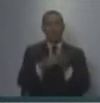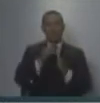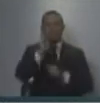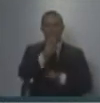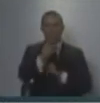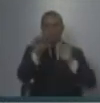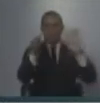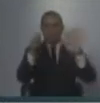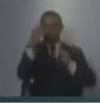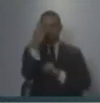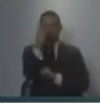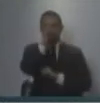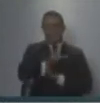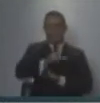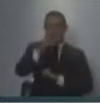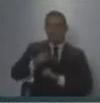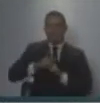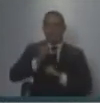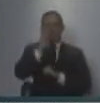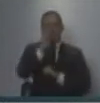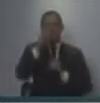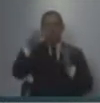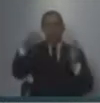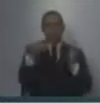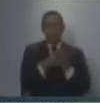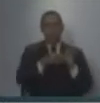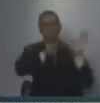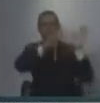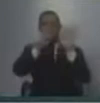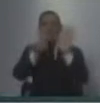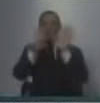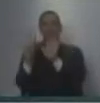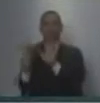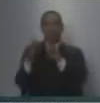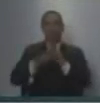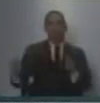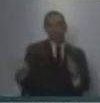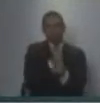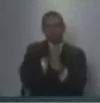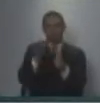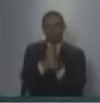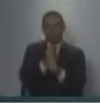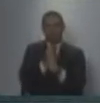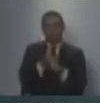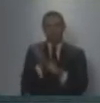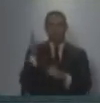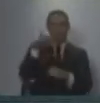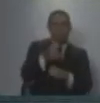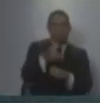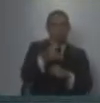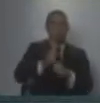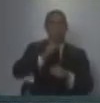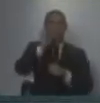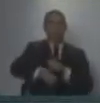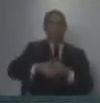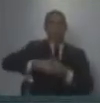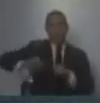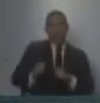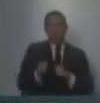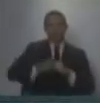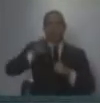de las cuales 3.099 fueron capturadas en flagrancia, lo que refleja que nuestros funcionarios policiales están en la